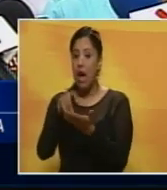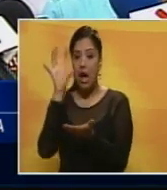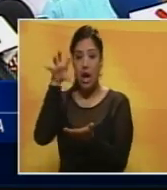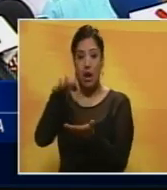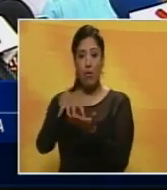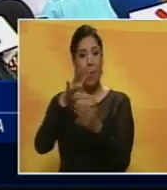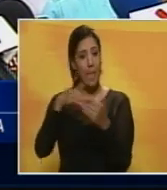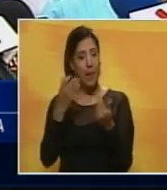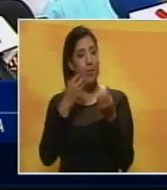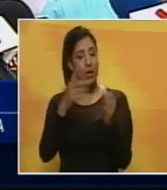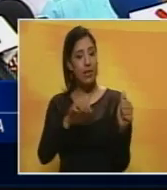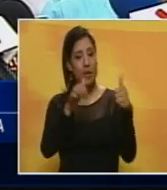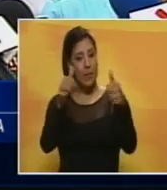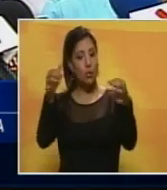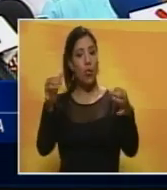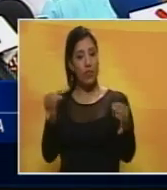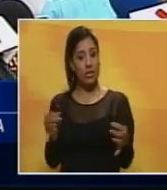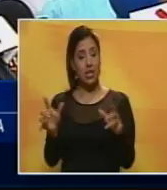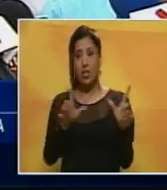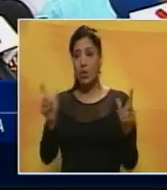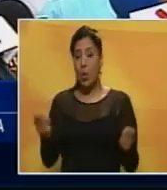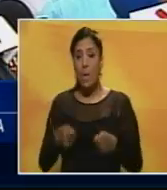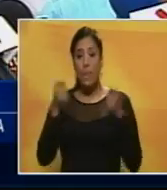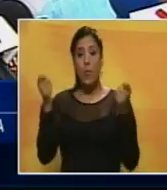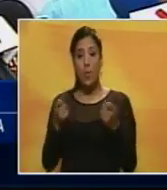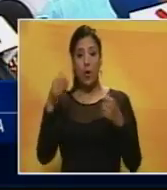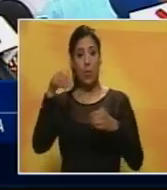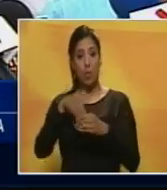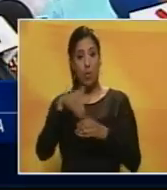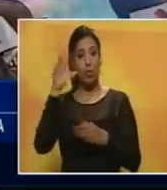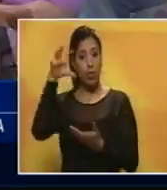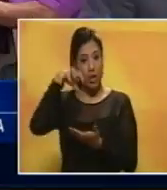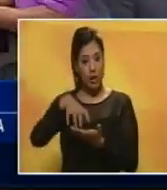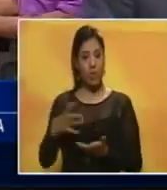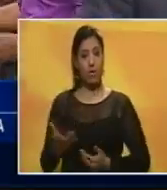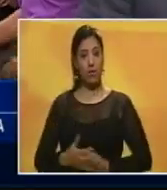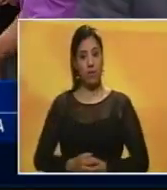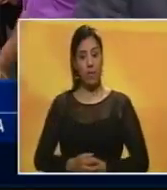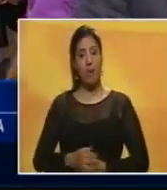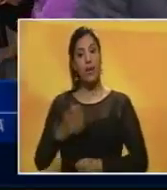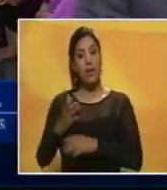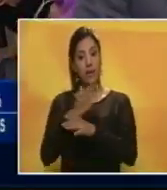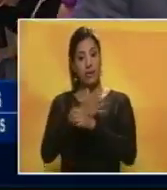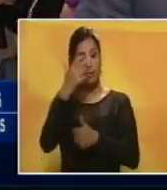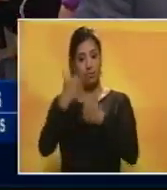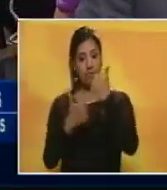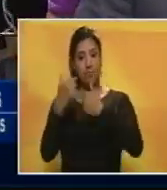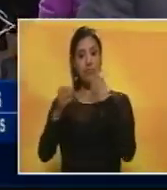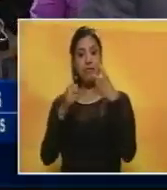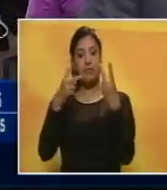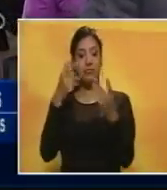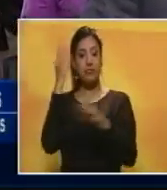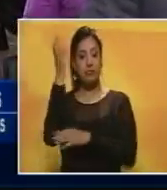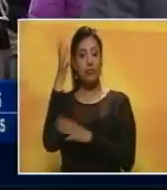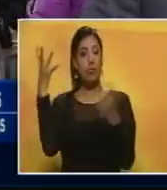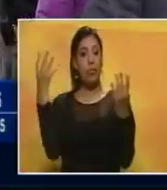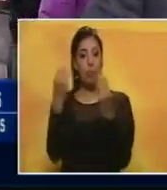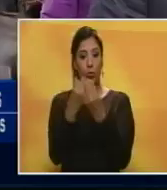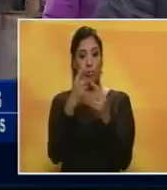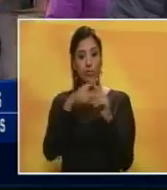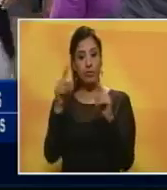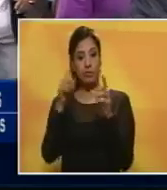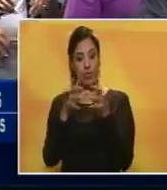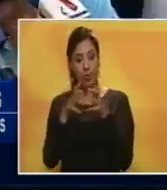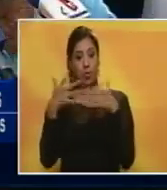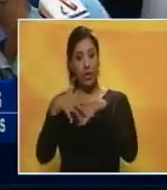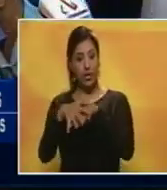Aragua para dar inicio formalmente a la campaña electoral en Aragua. El precandidato realizó las declaraciones junto a varios